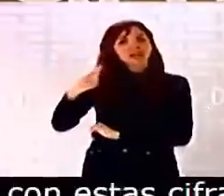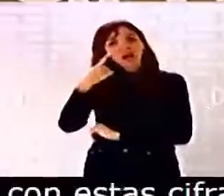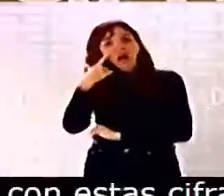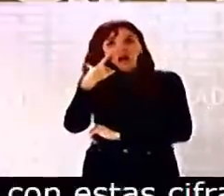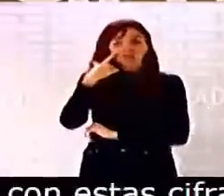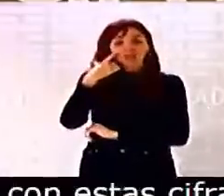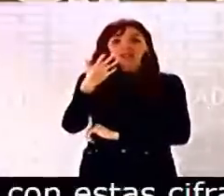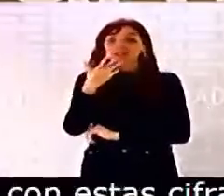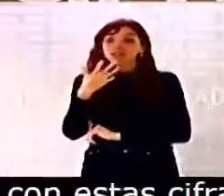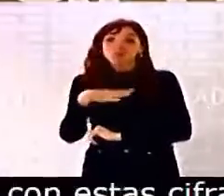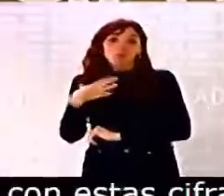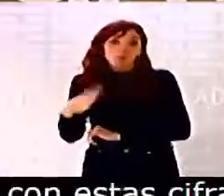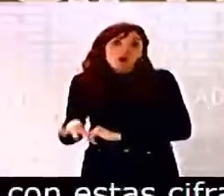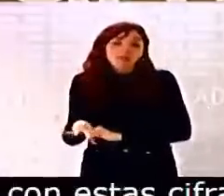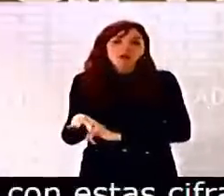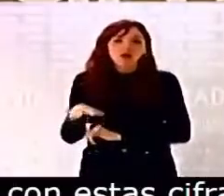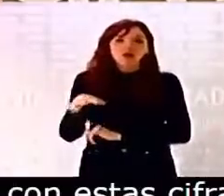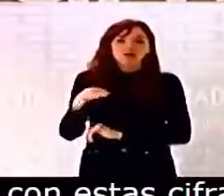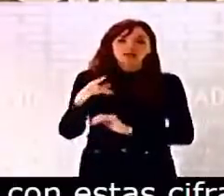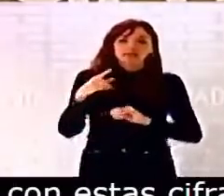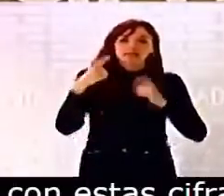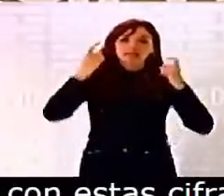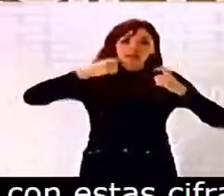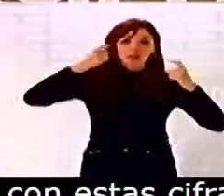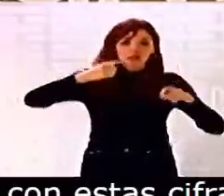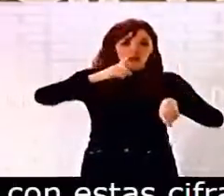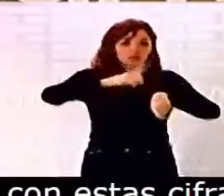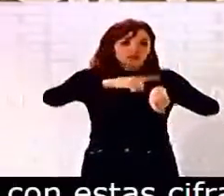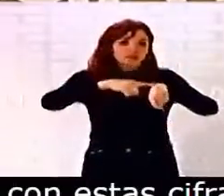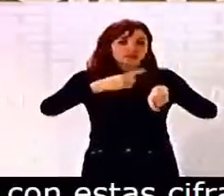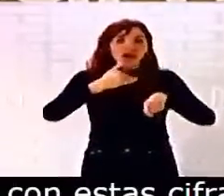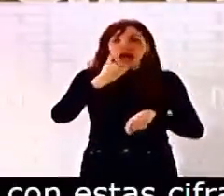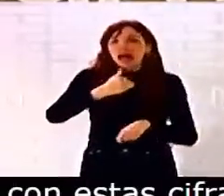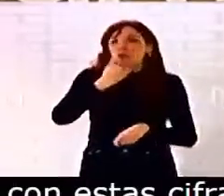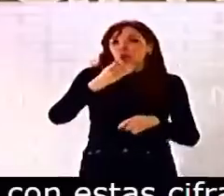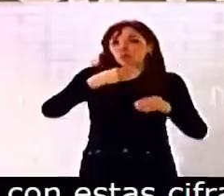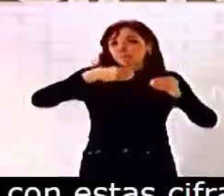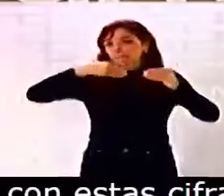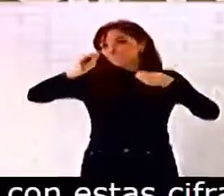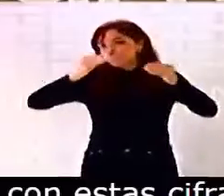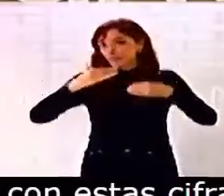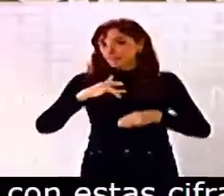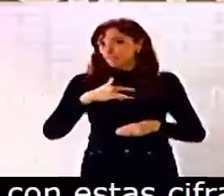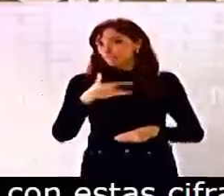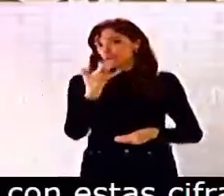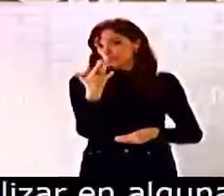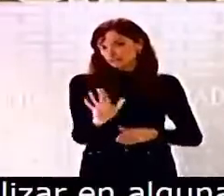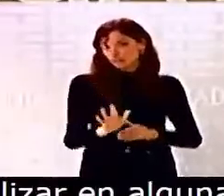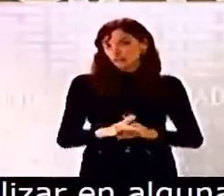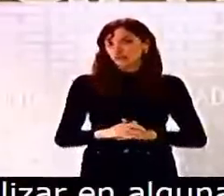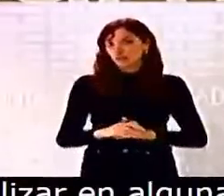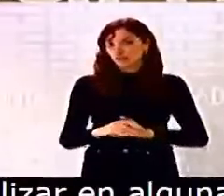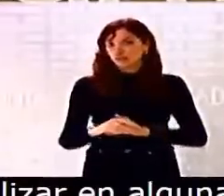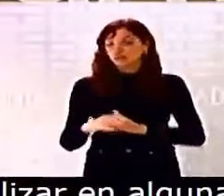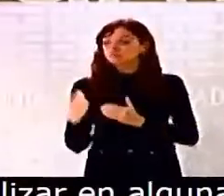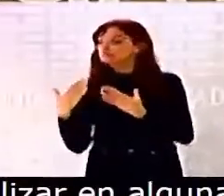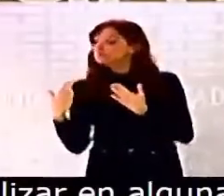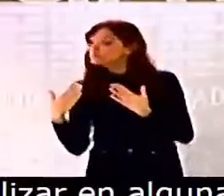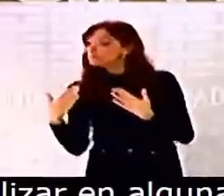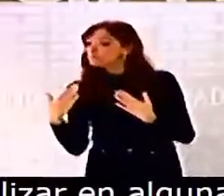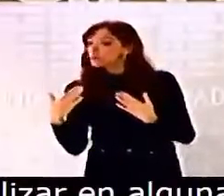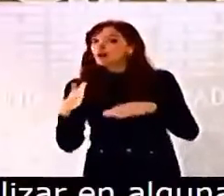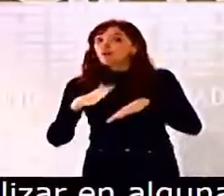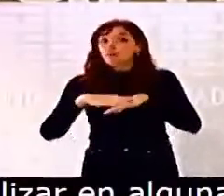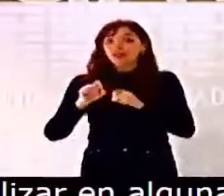en la medida de lo posible, flexibilizar en alguna medida para que el sector